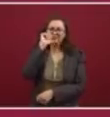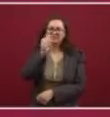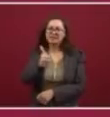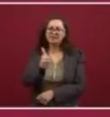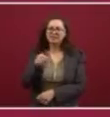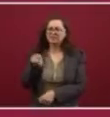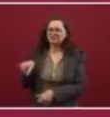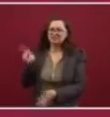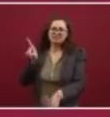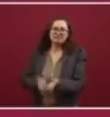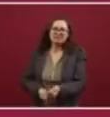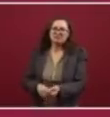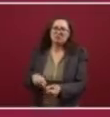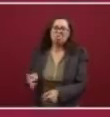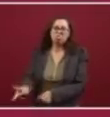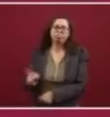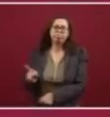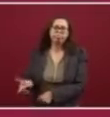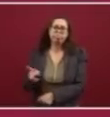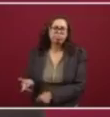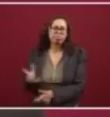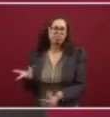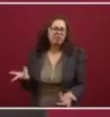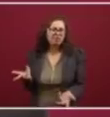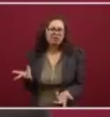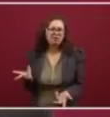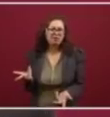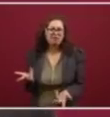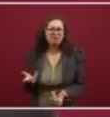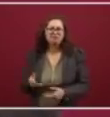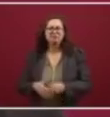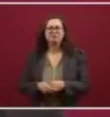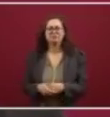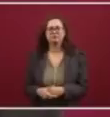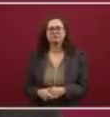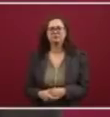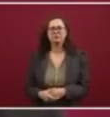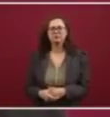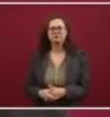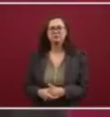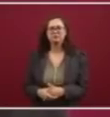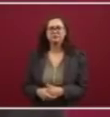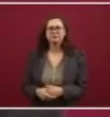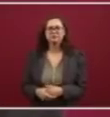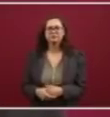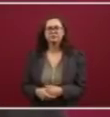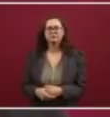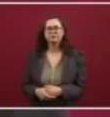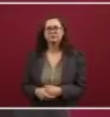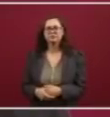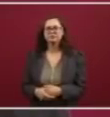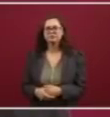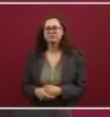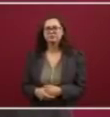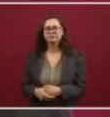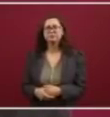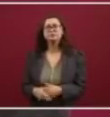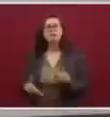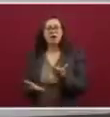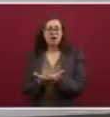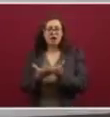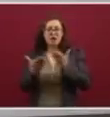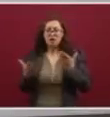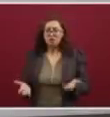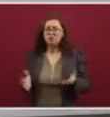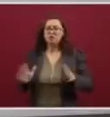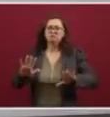vil tráfico de influencia. Entonces, ya hay una actitud